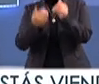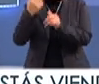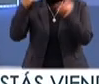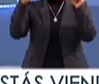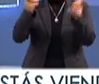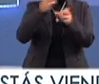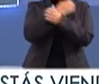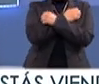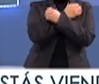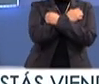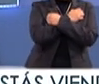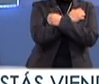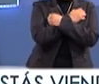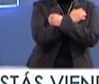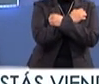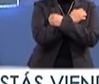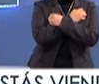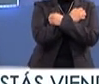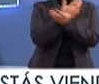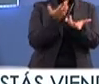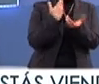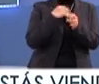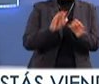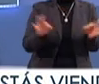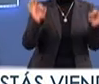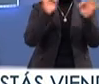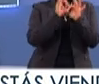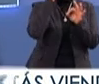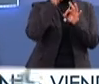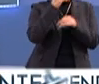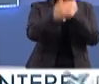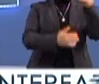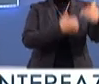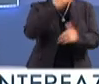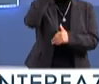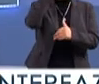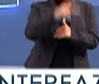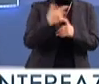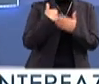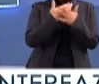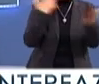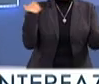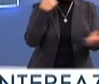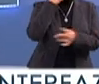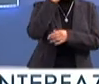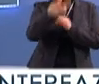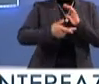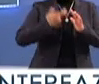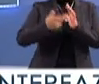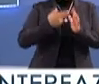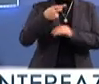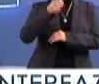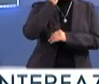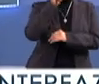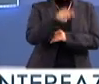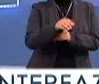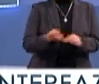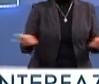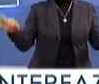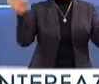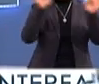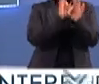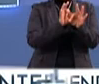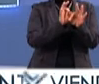en materia educativa, que es muy importante para el desarrollo de nuestro país, como lo hemos venido diciendo. Pero también creo que es muy